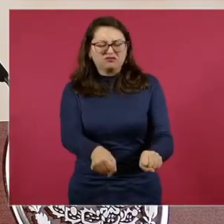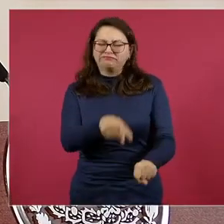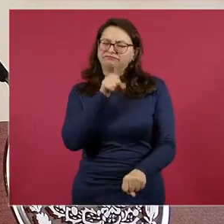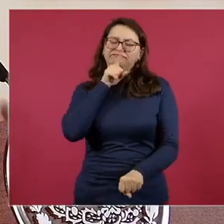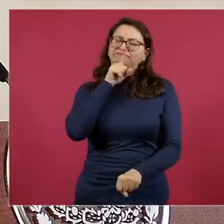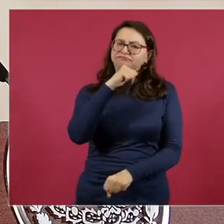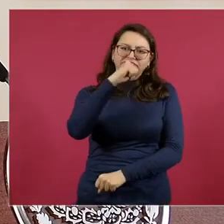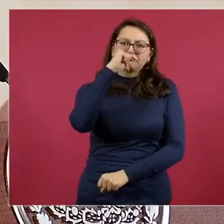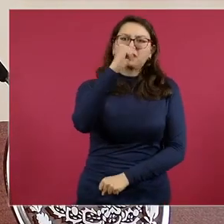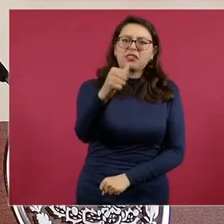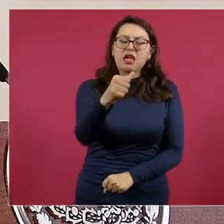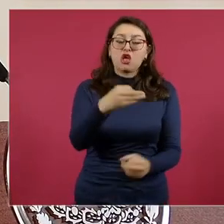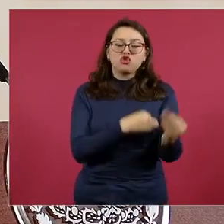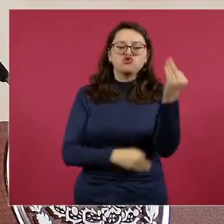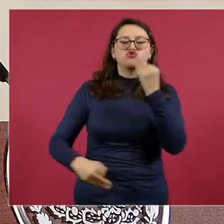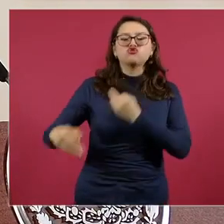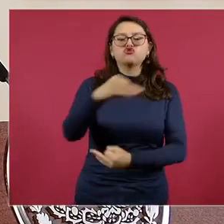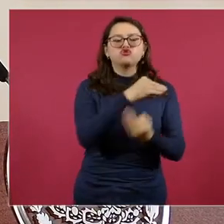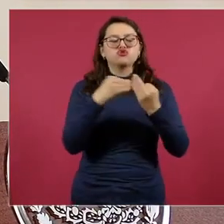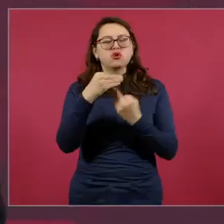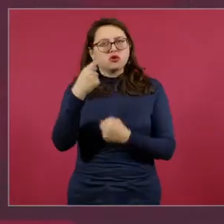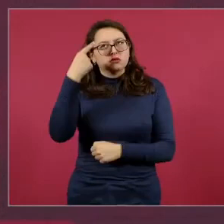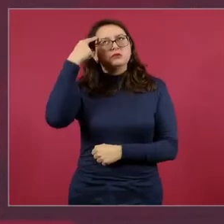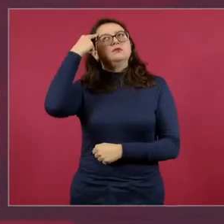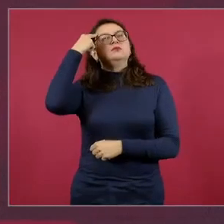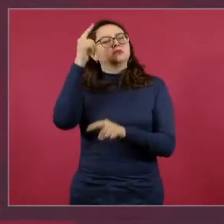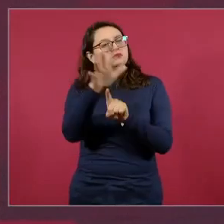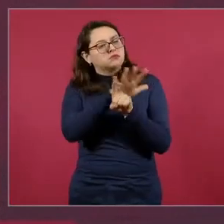En eso también somos distintos.